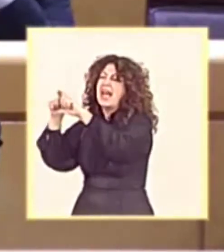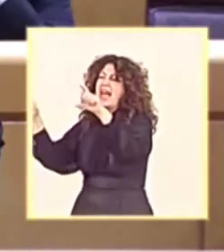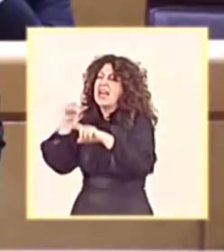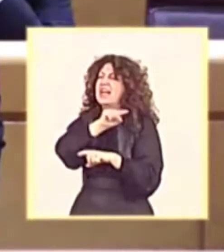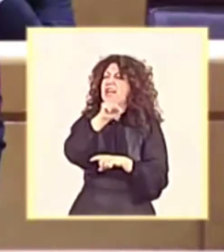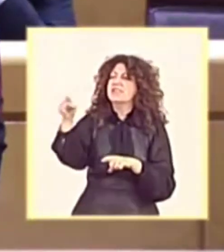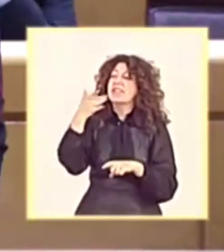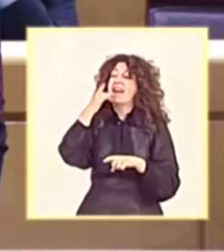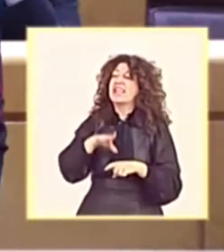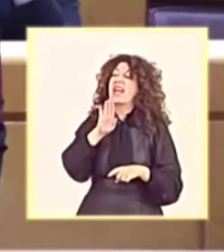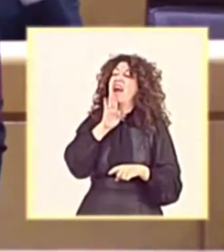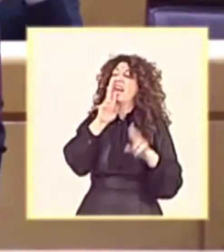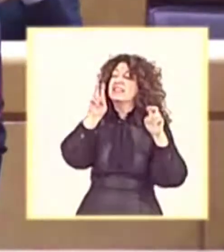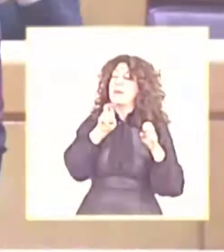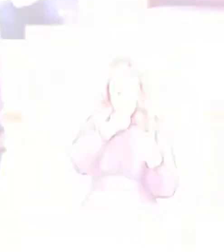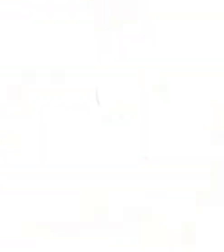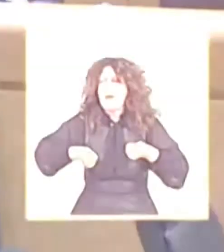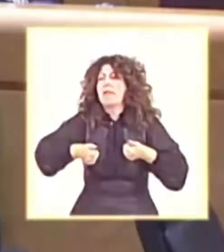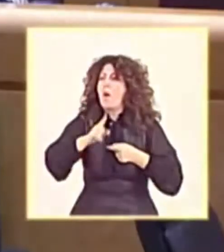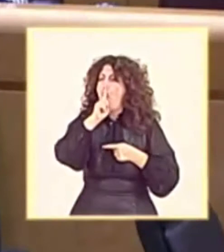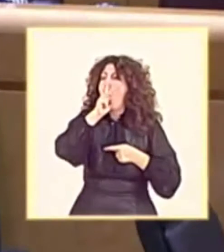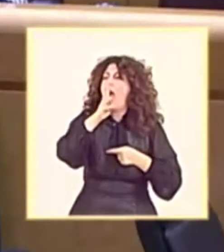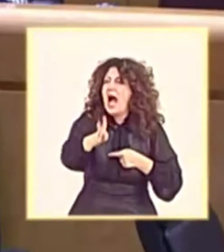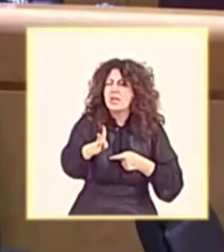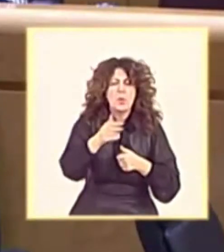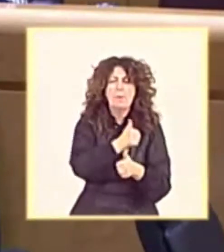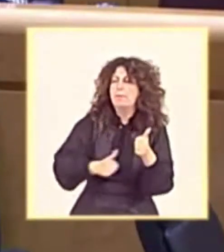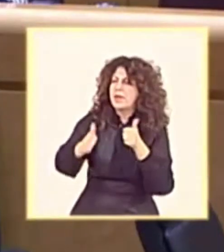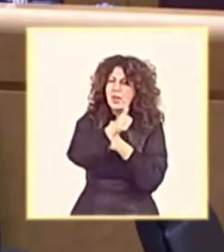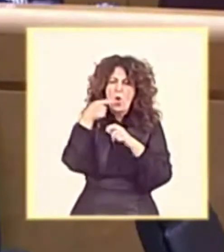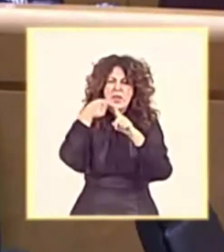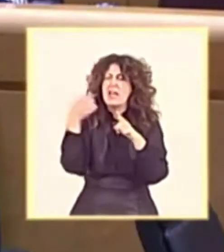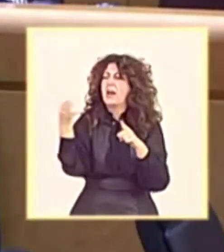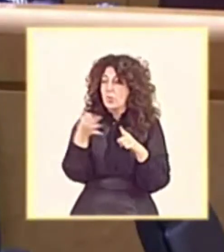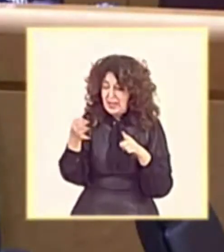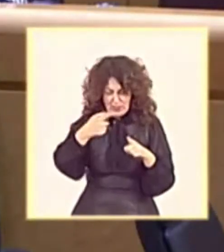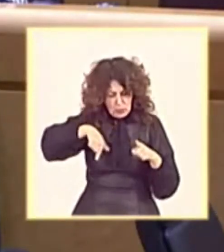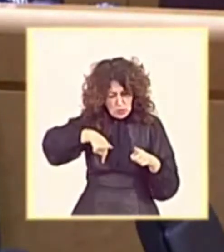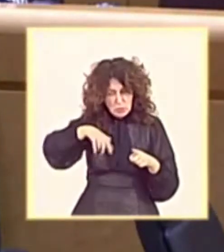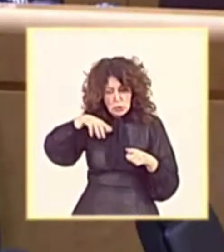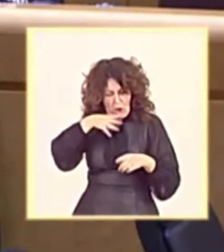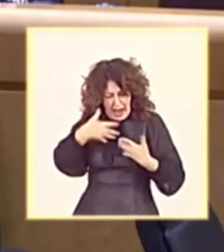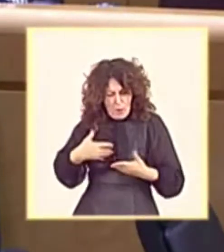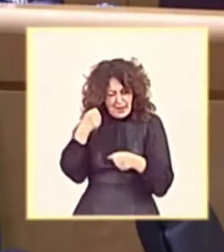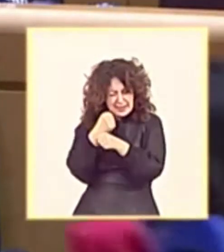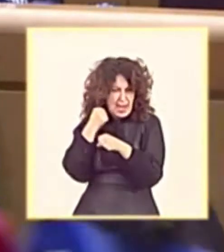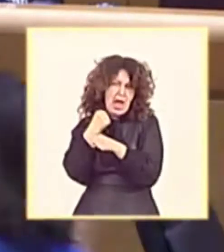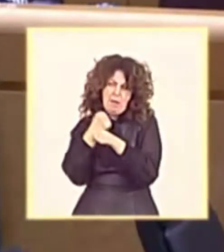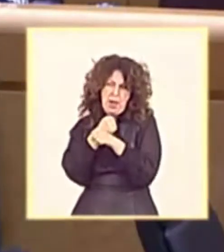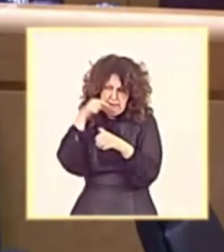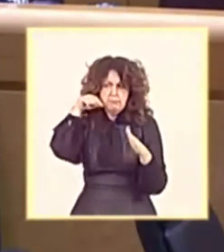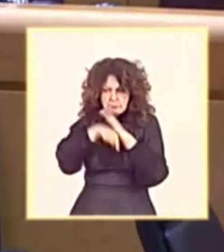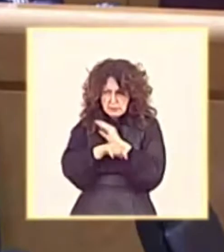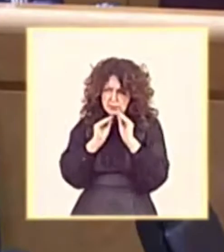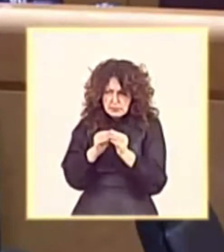diferenciada en las provincias de Soria, Cuenca y Teruel? Estamos trabajando de forma intensa para ver el contenido y el desarrollo de esas